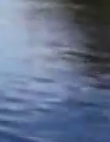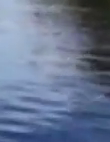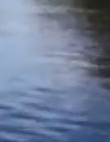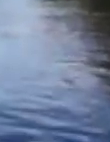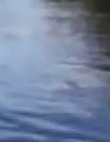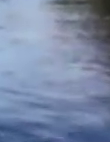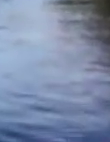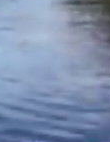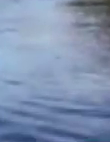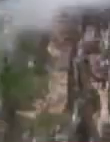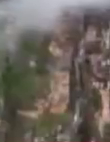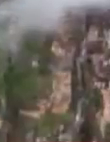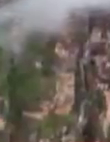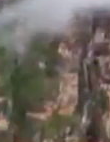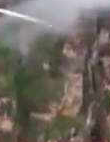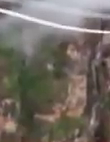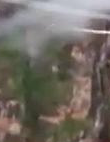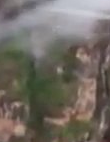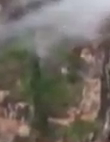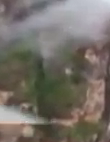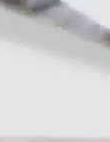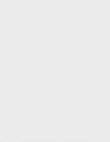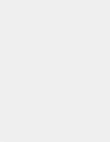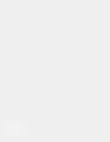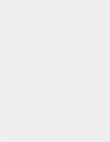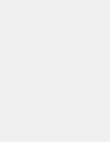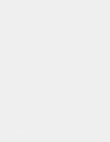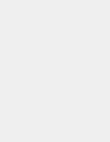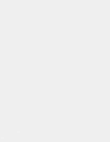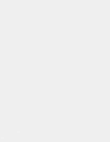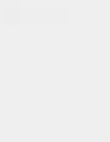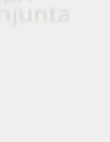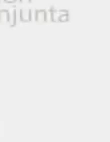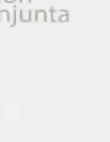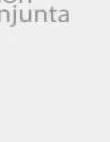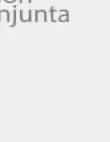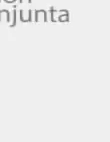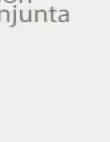por su atención. Sigamos haciendo patria.